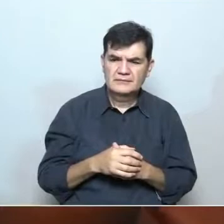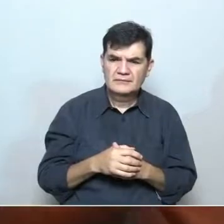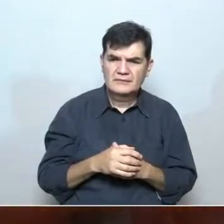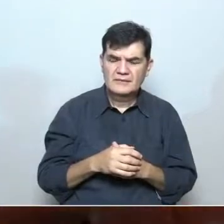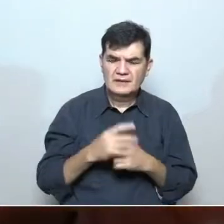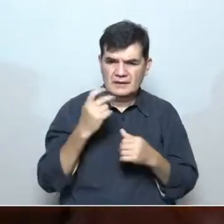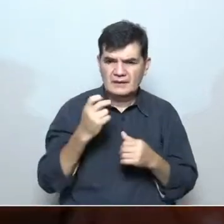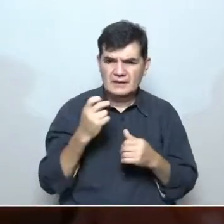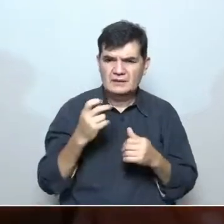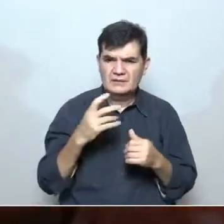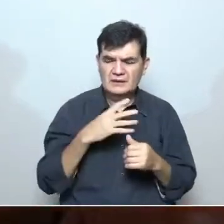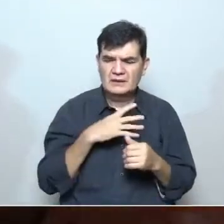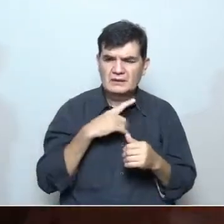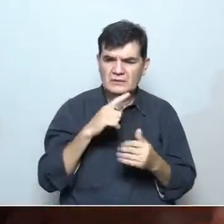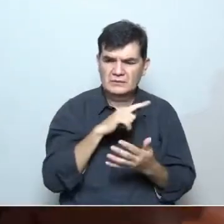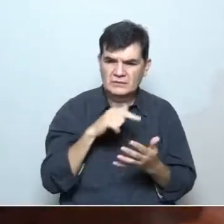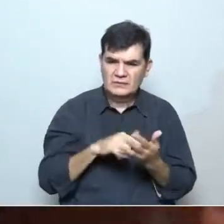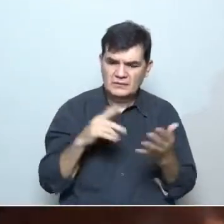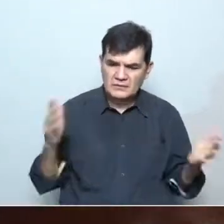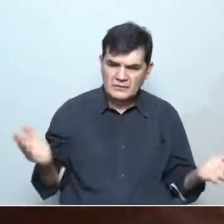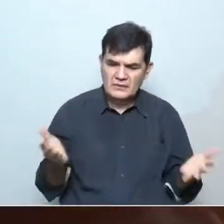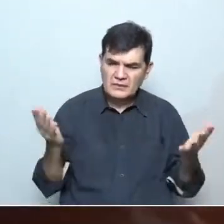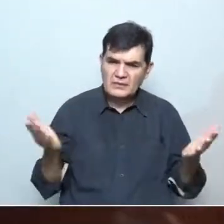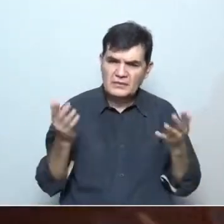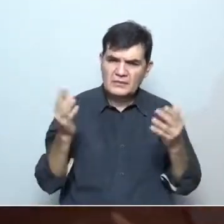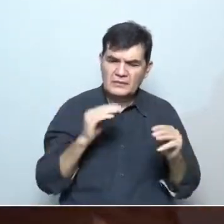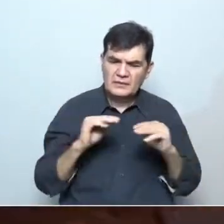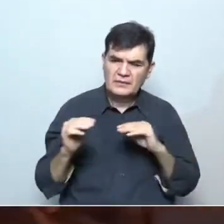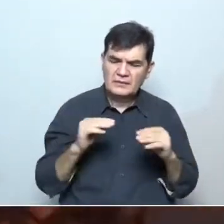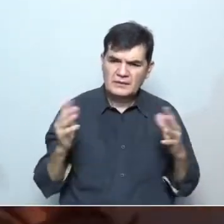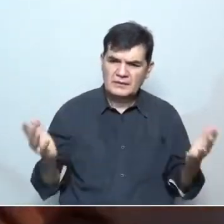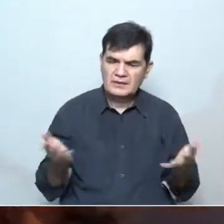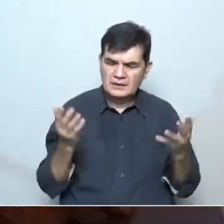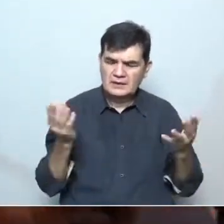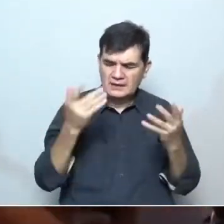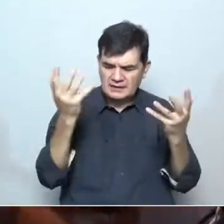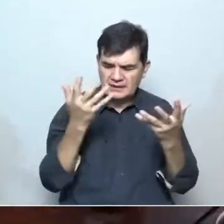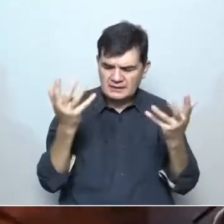Eso es, muévete en tu lugar. Si nunca lo has hecho, hazlo esta mañana.